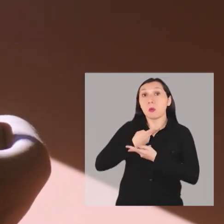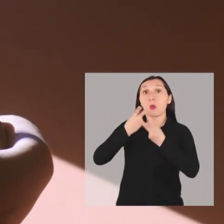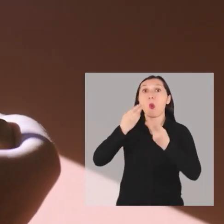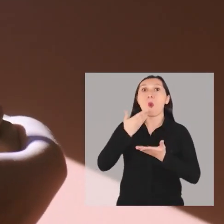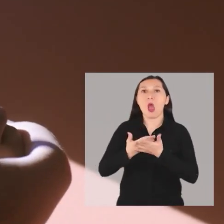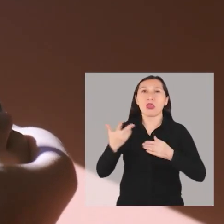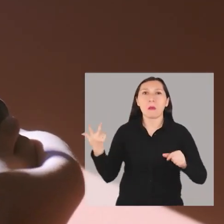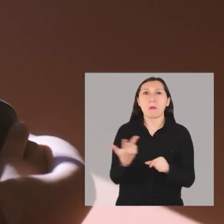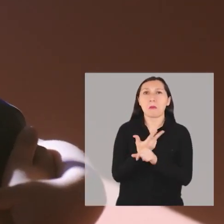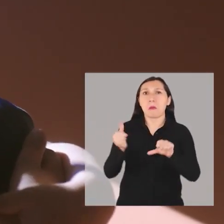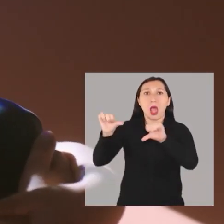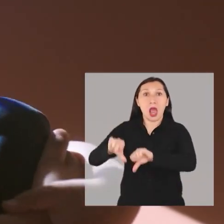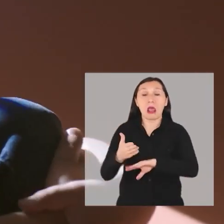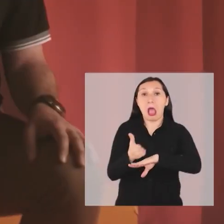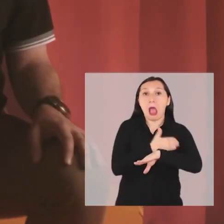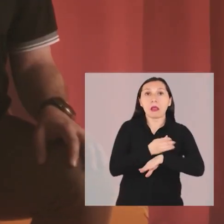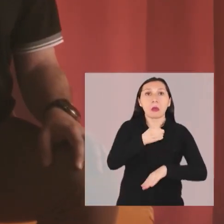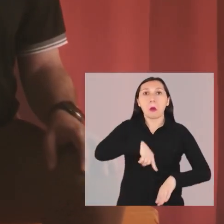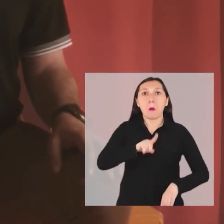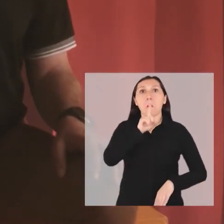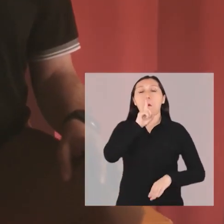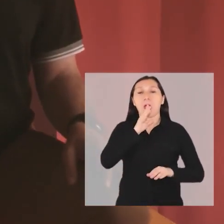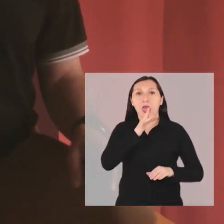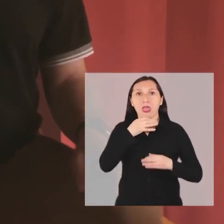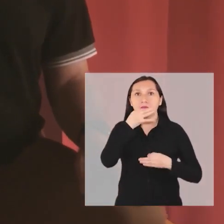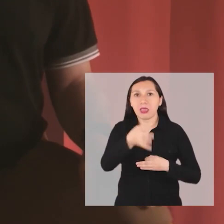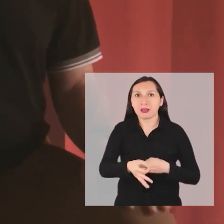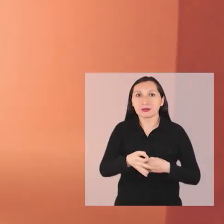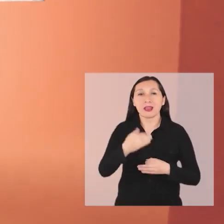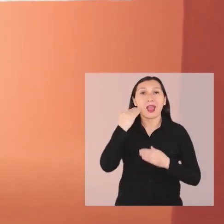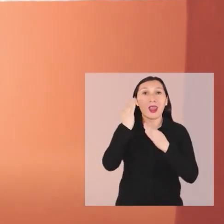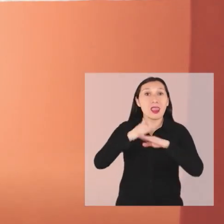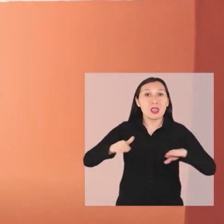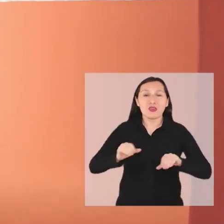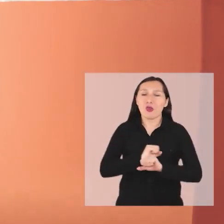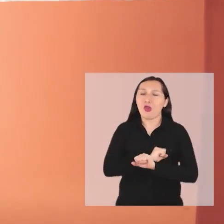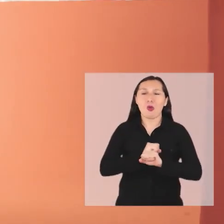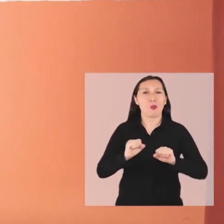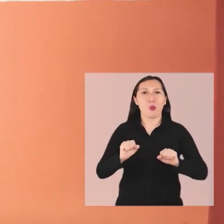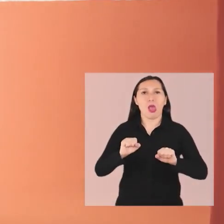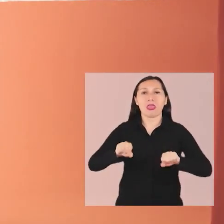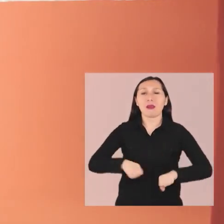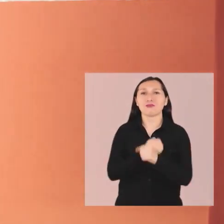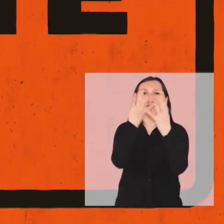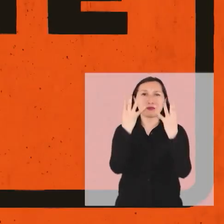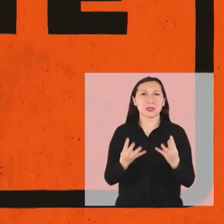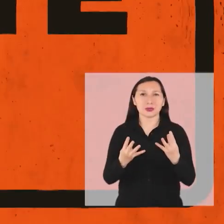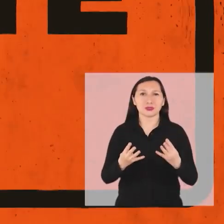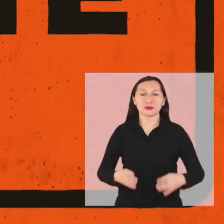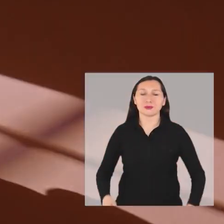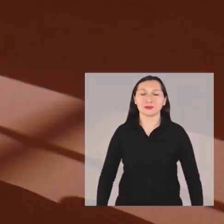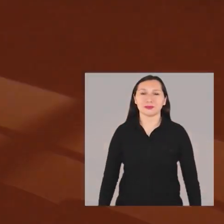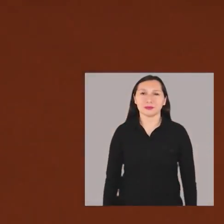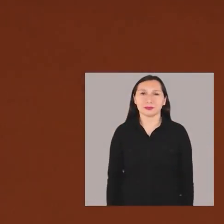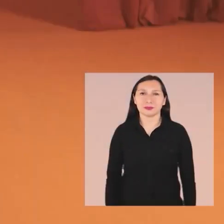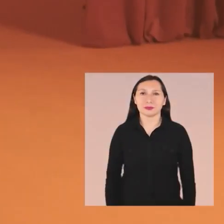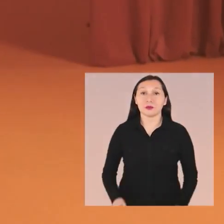solo es noticia cuando es tragedia. Antes nadie dice nada. La infancia no puede seguir siendo